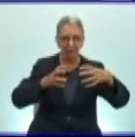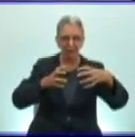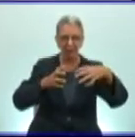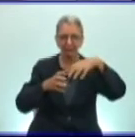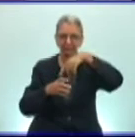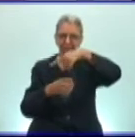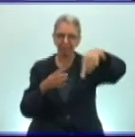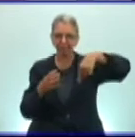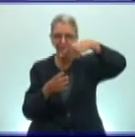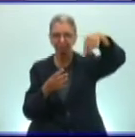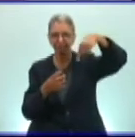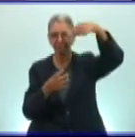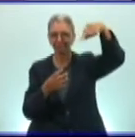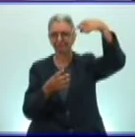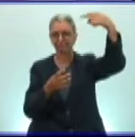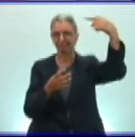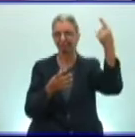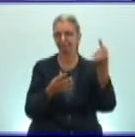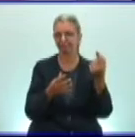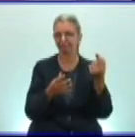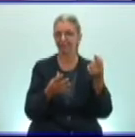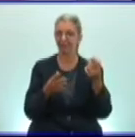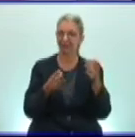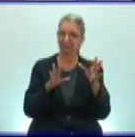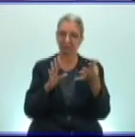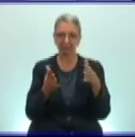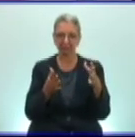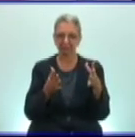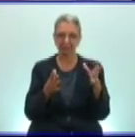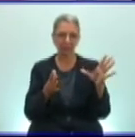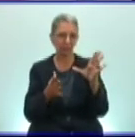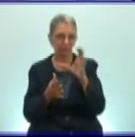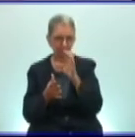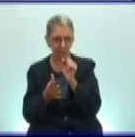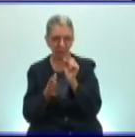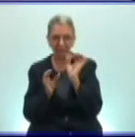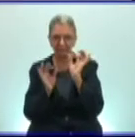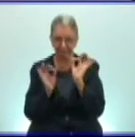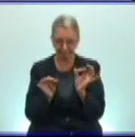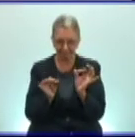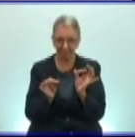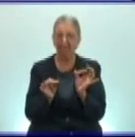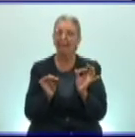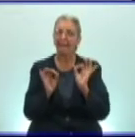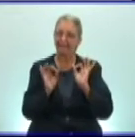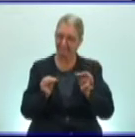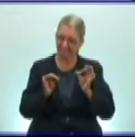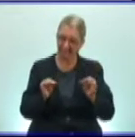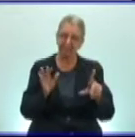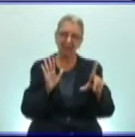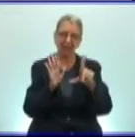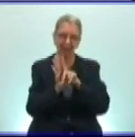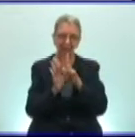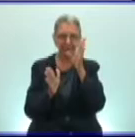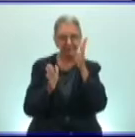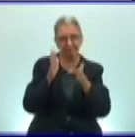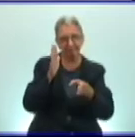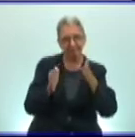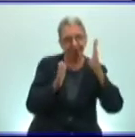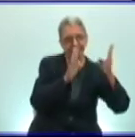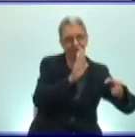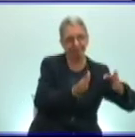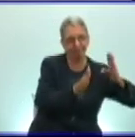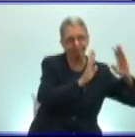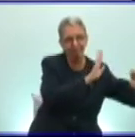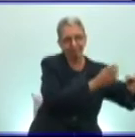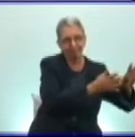de espiral, entre otras muchas. Pero todas reflejan en sí la misma ley periódica descubierta